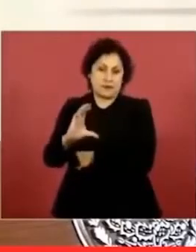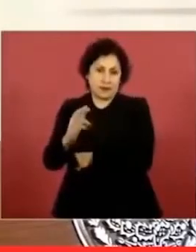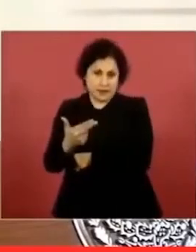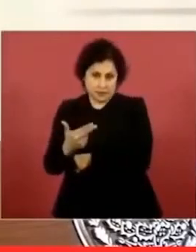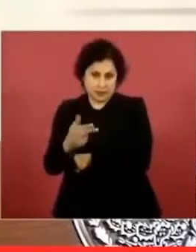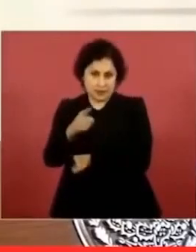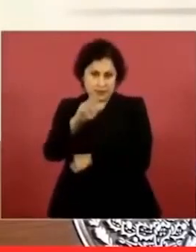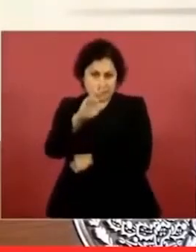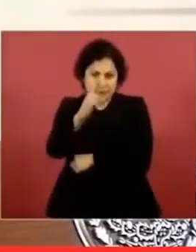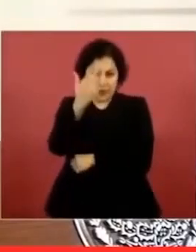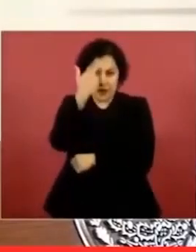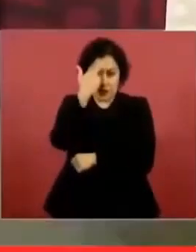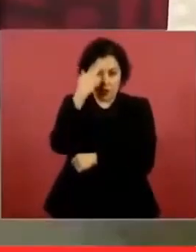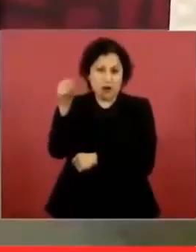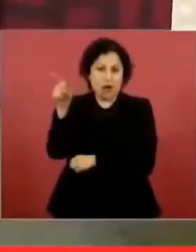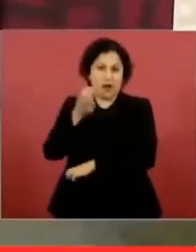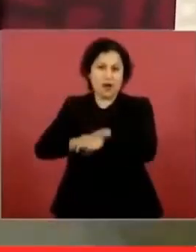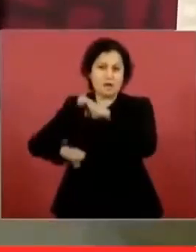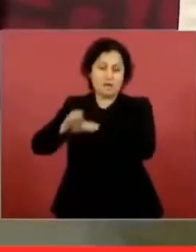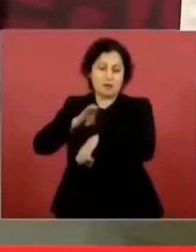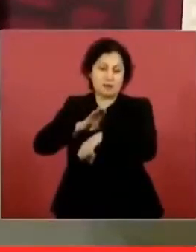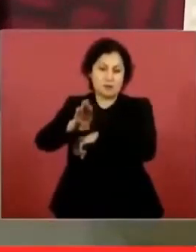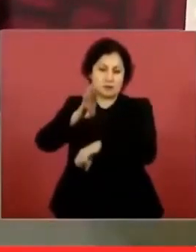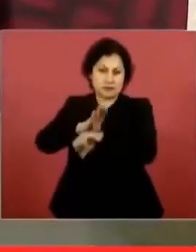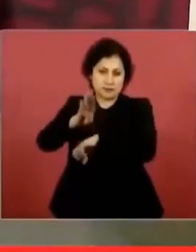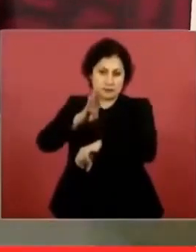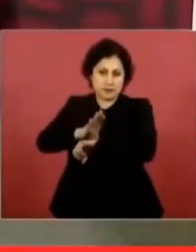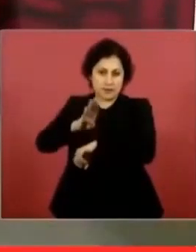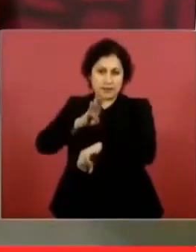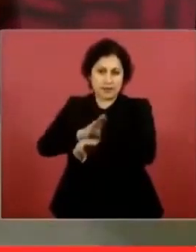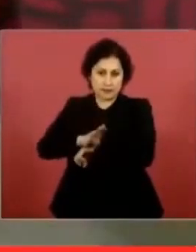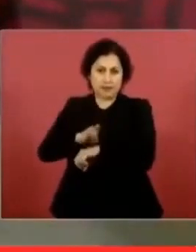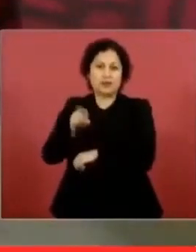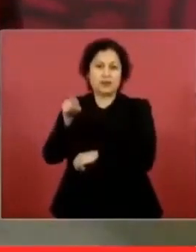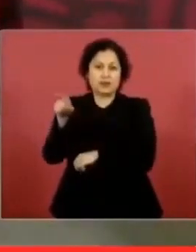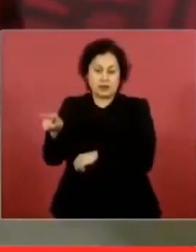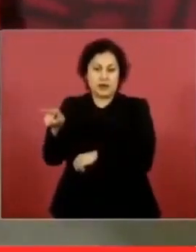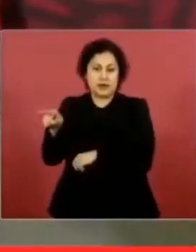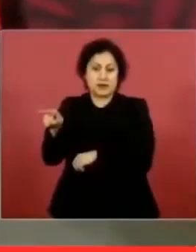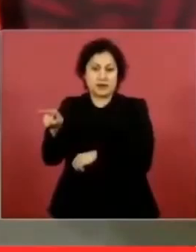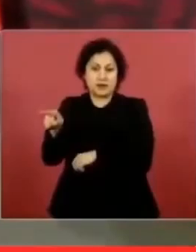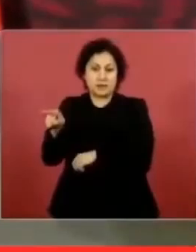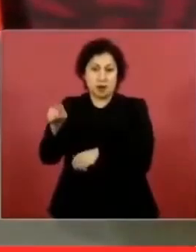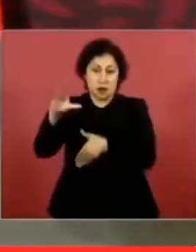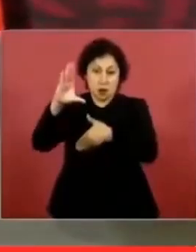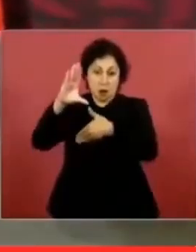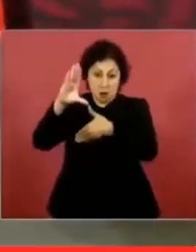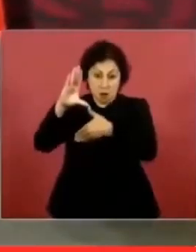que soborna a autoridades en toda América,